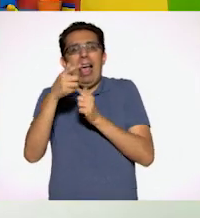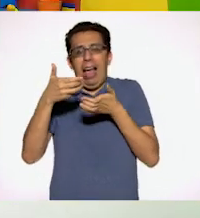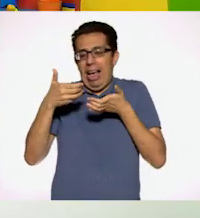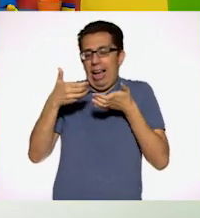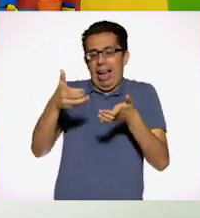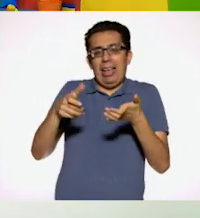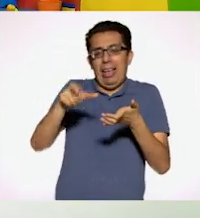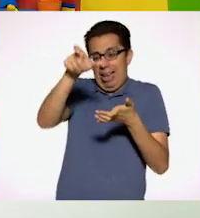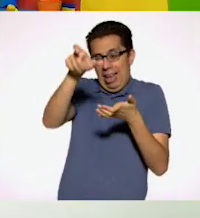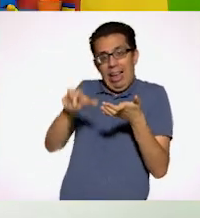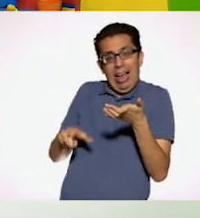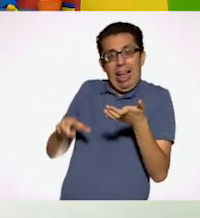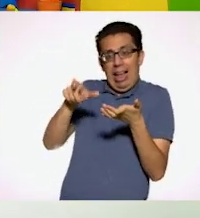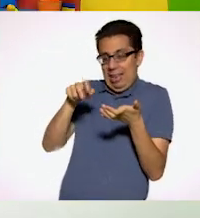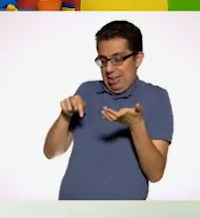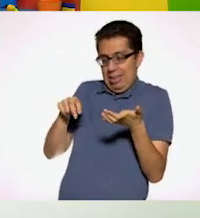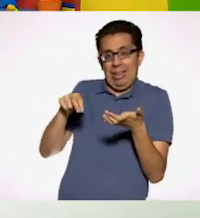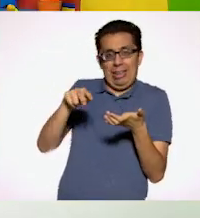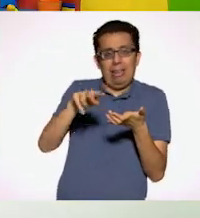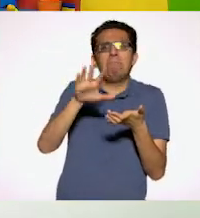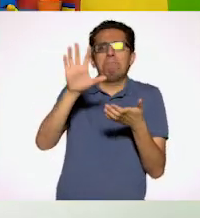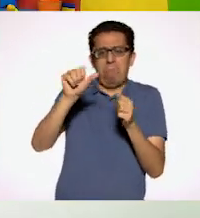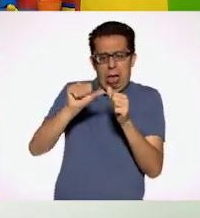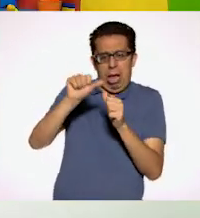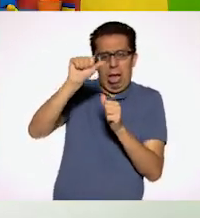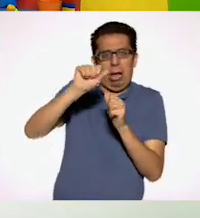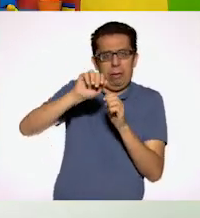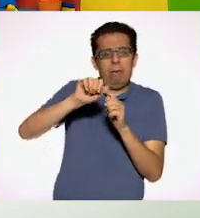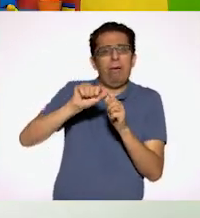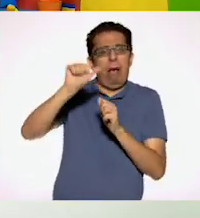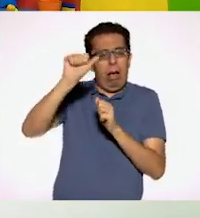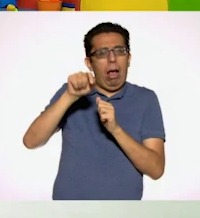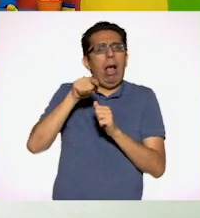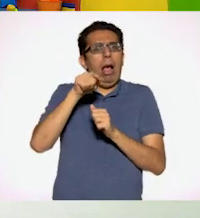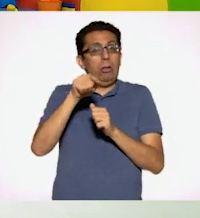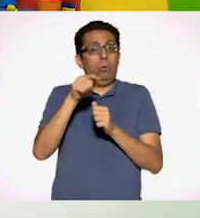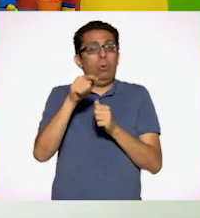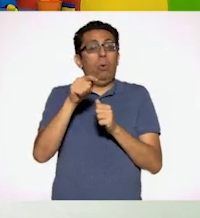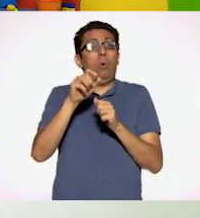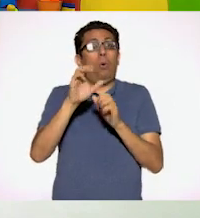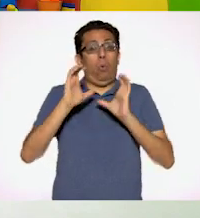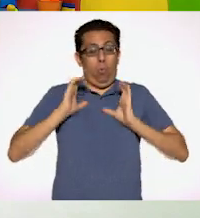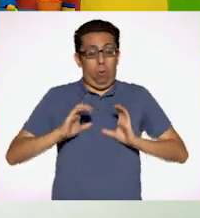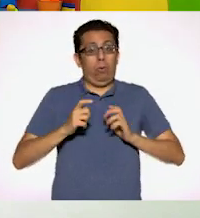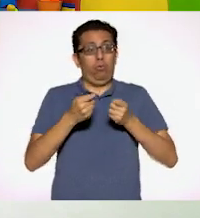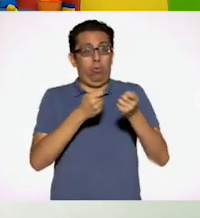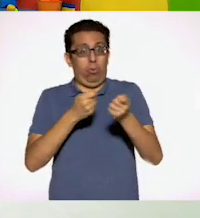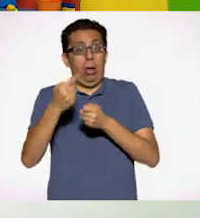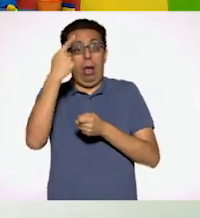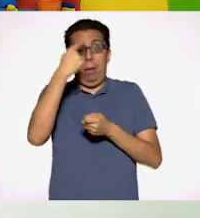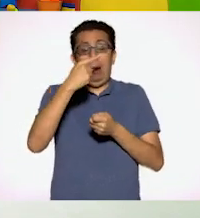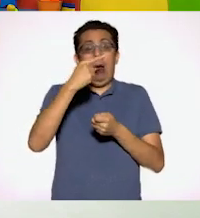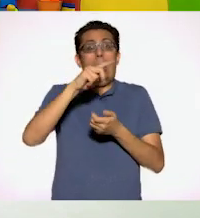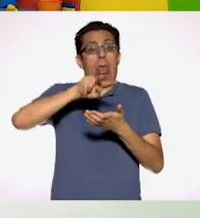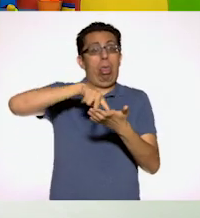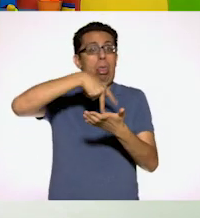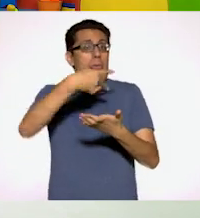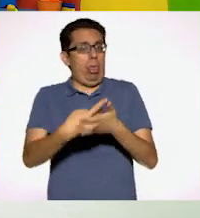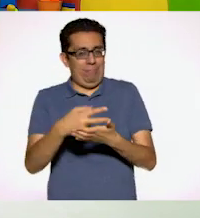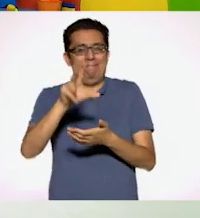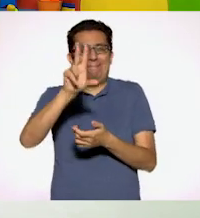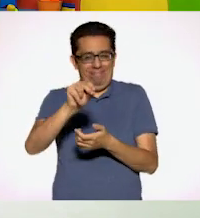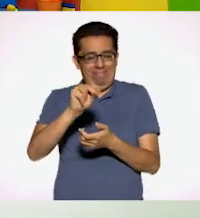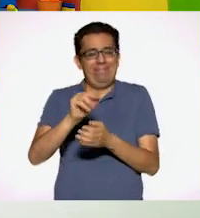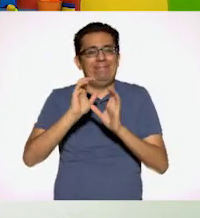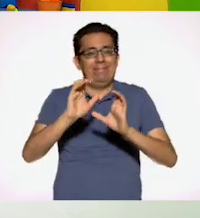las banquetas de la calle que tienen cierta altura. Uh-huh. Así que debes de controlar tu cuerpo para no caerte. ¿Te parece